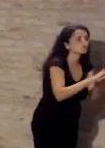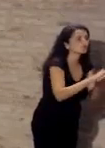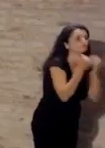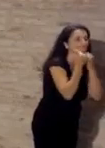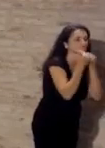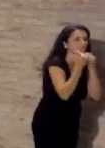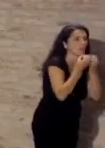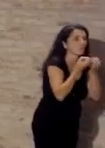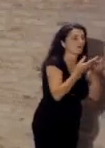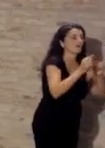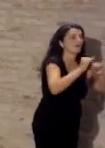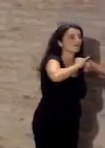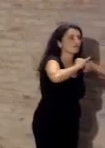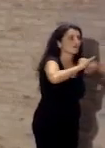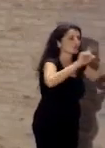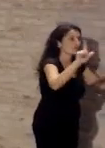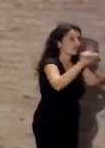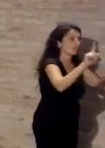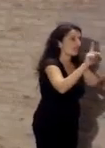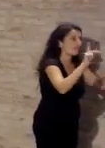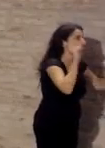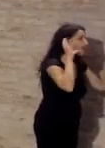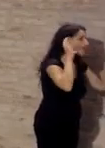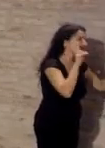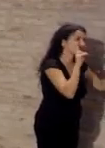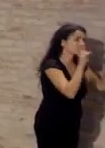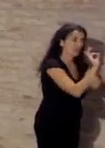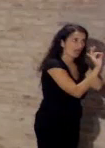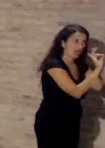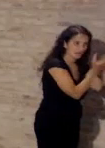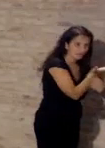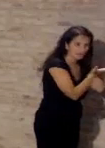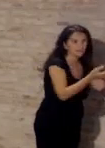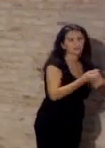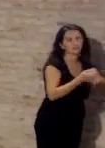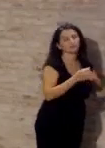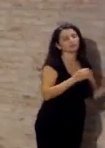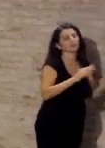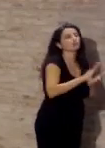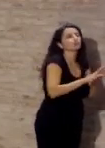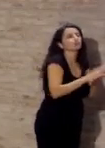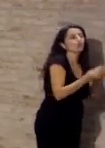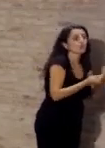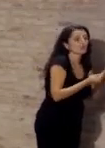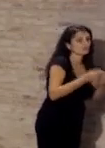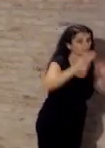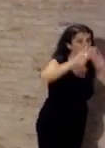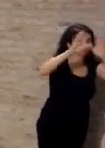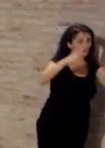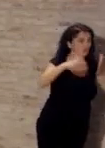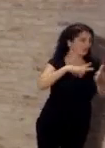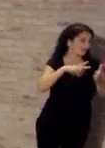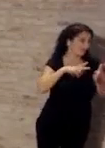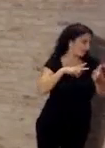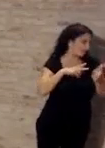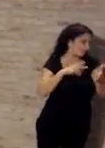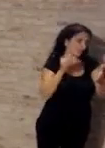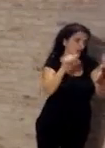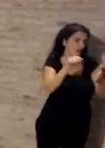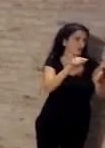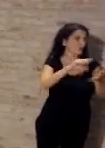comunicación no siguieron informando sobre este tema no sabemos en qué quedó pero el centro este